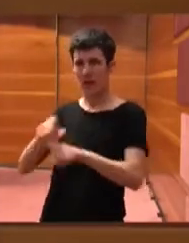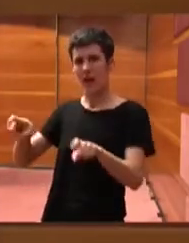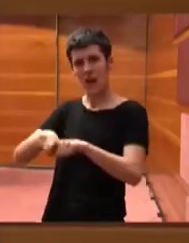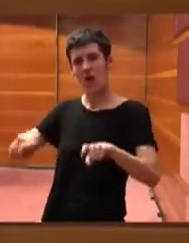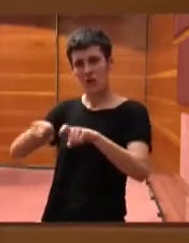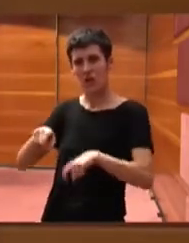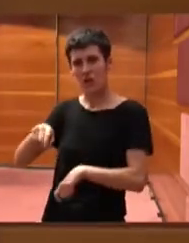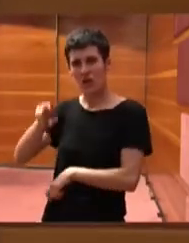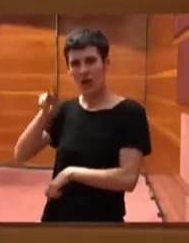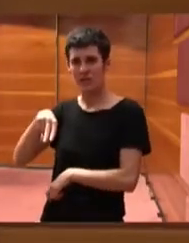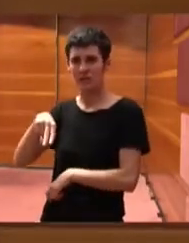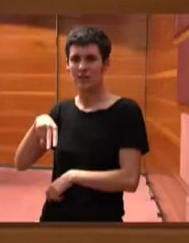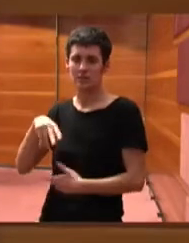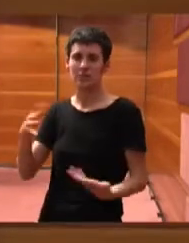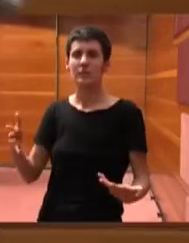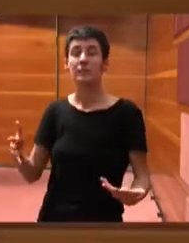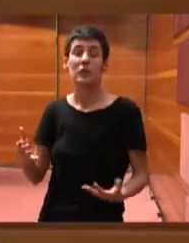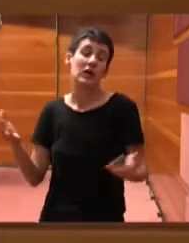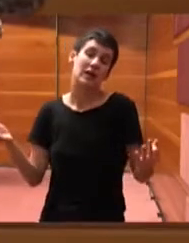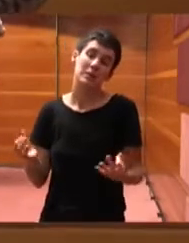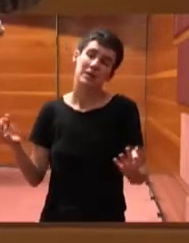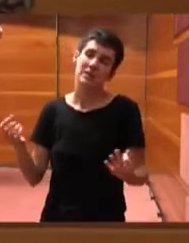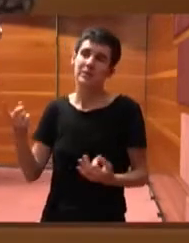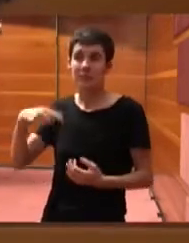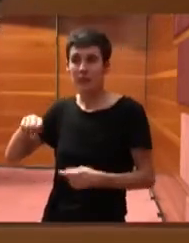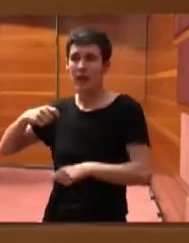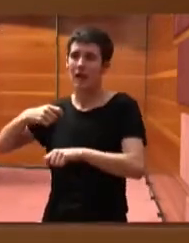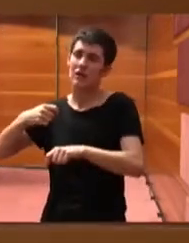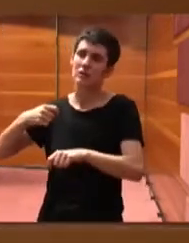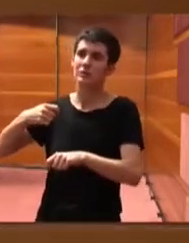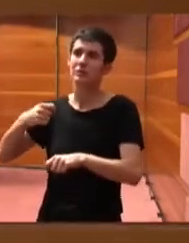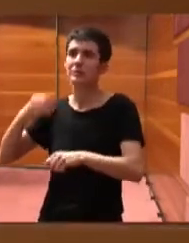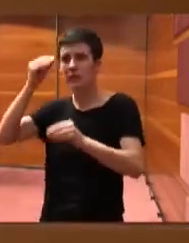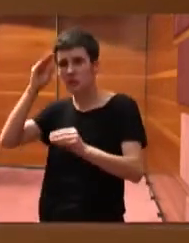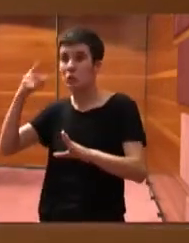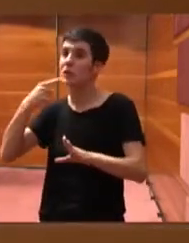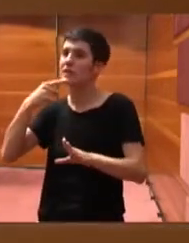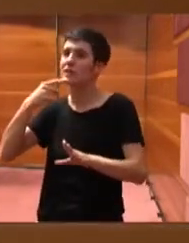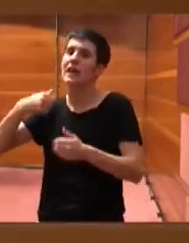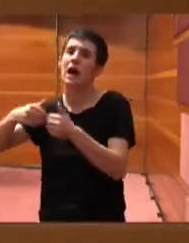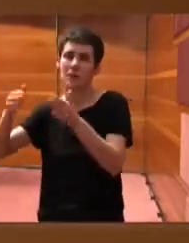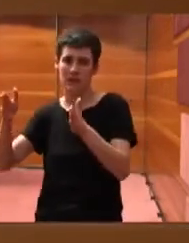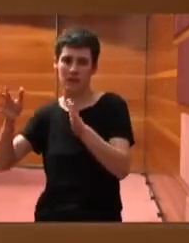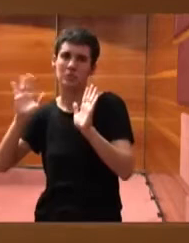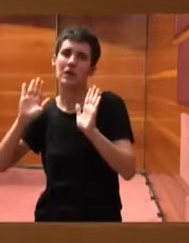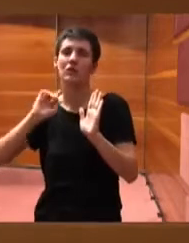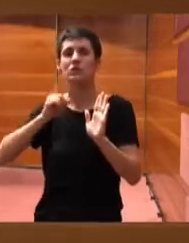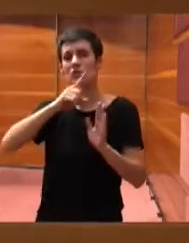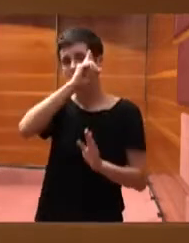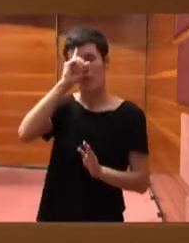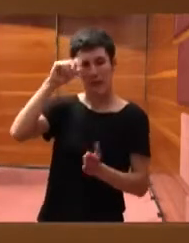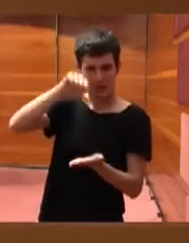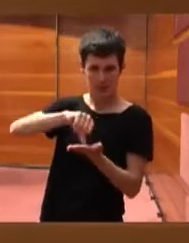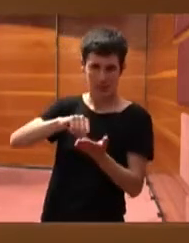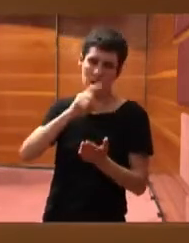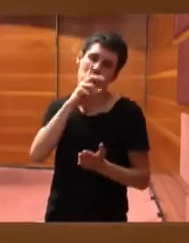lo hacen bien porque no están obligados al otro. Lo que pasa es que han vendido que esos datos serán abiertos y solamente son abiertos los del comercio en Madrid en unos años, ¿vale? Entonces,